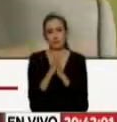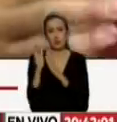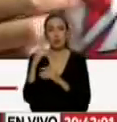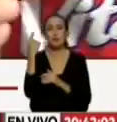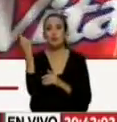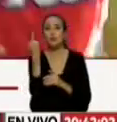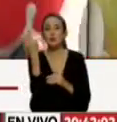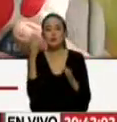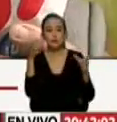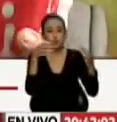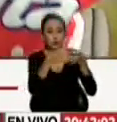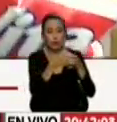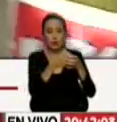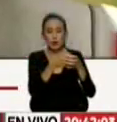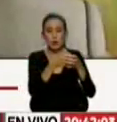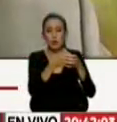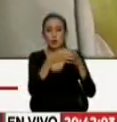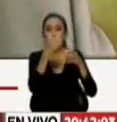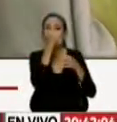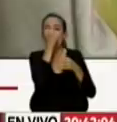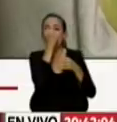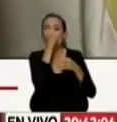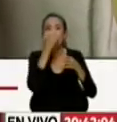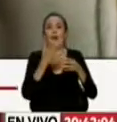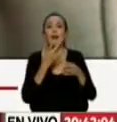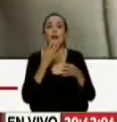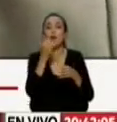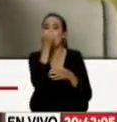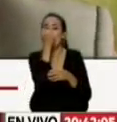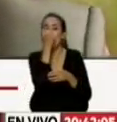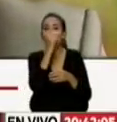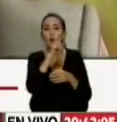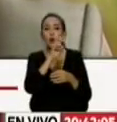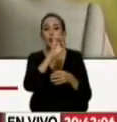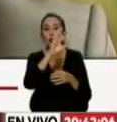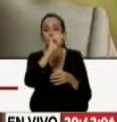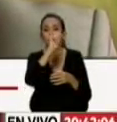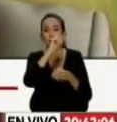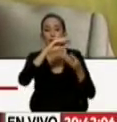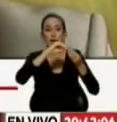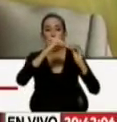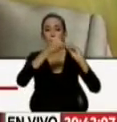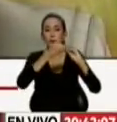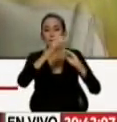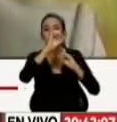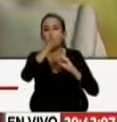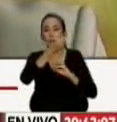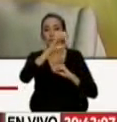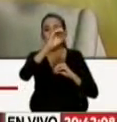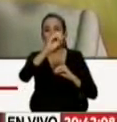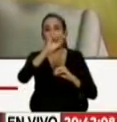entera UHT larga vida alrededor de 215 mil unidades.